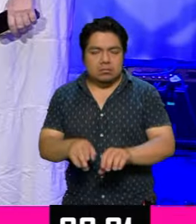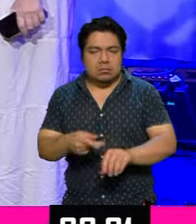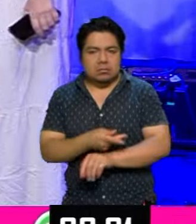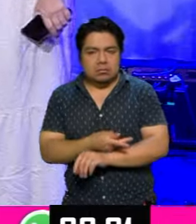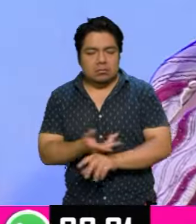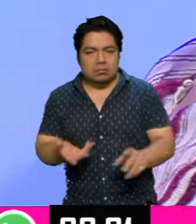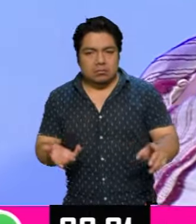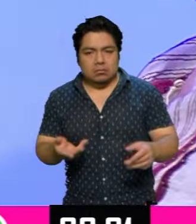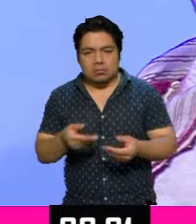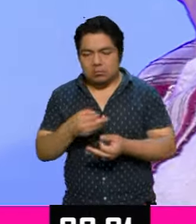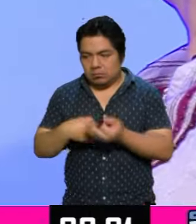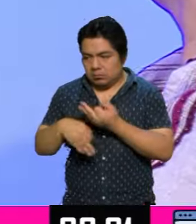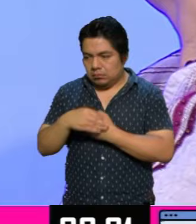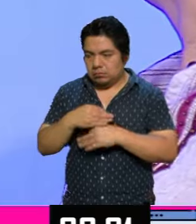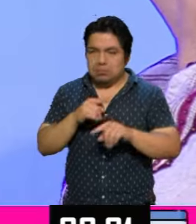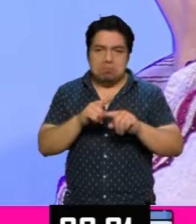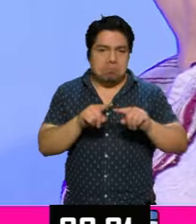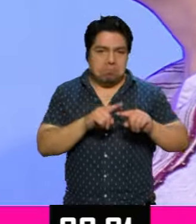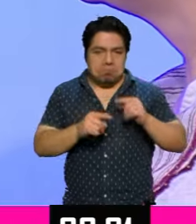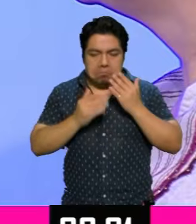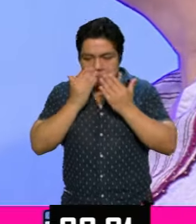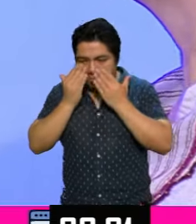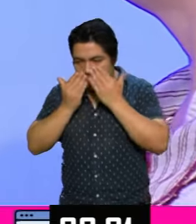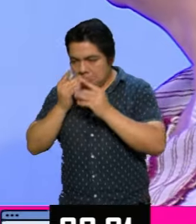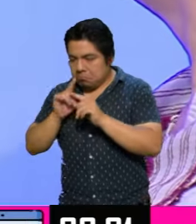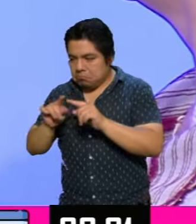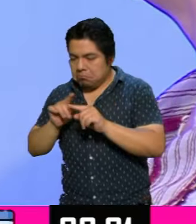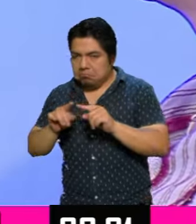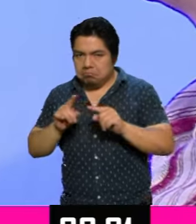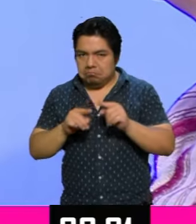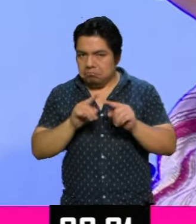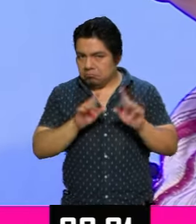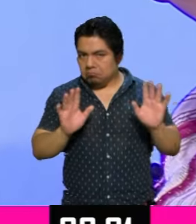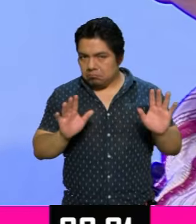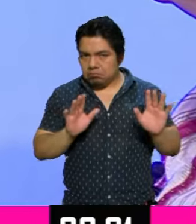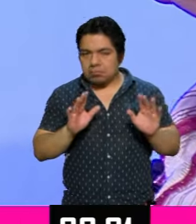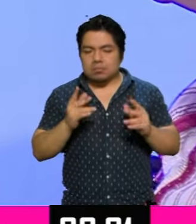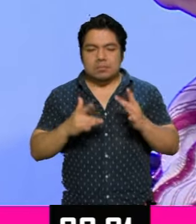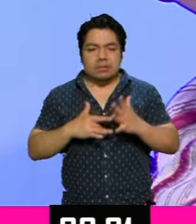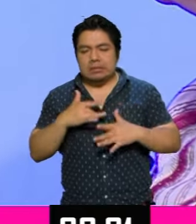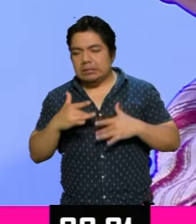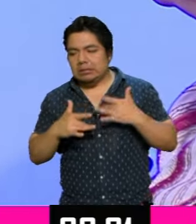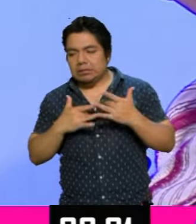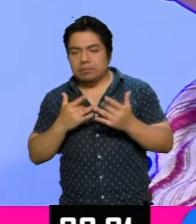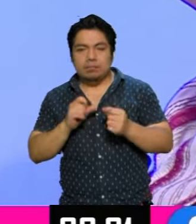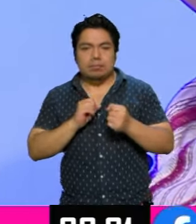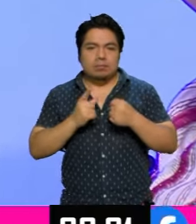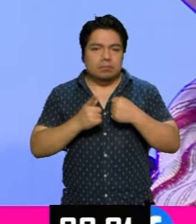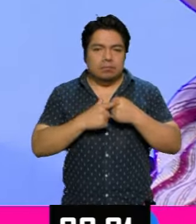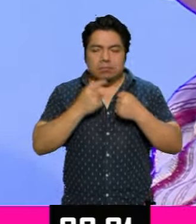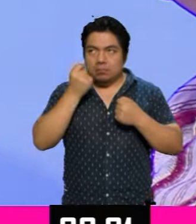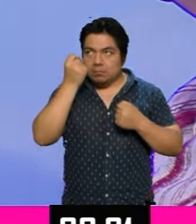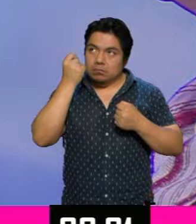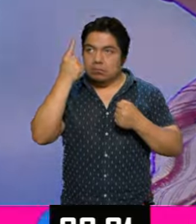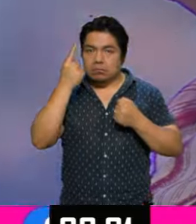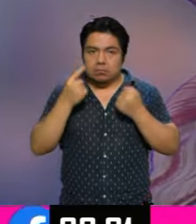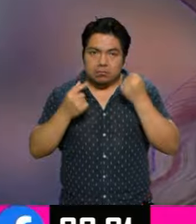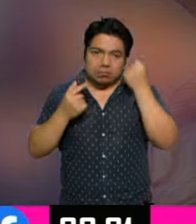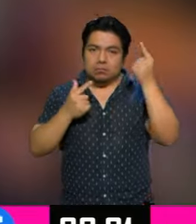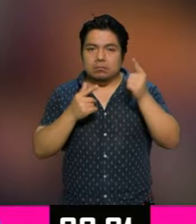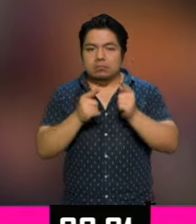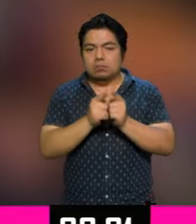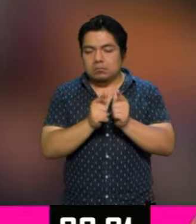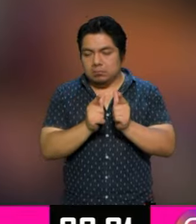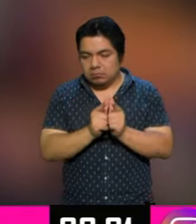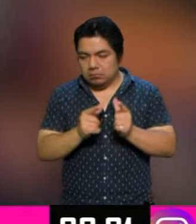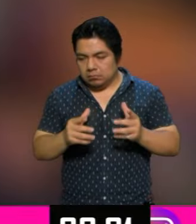Originalmente todos estudiamos diferentes disciplinas, diferentes géneros, entonces cuando teníamos la inquietud de crear una banda, queríamos